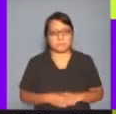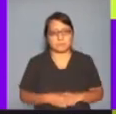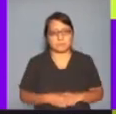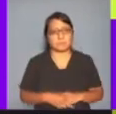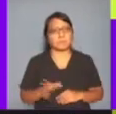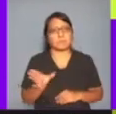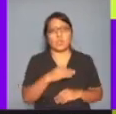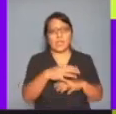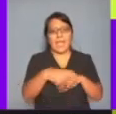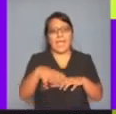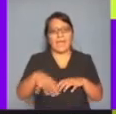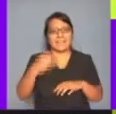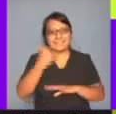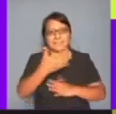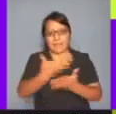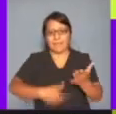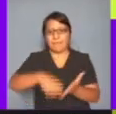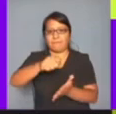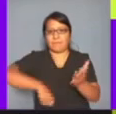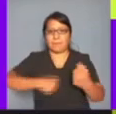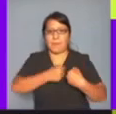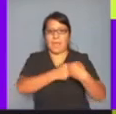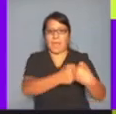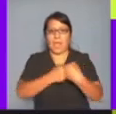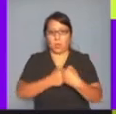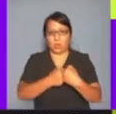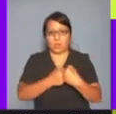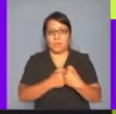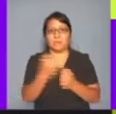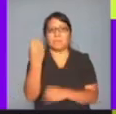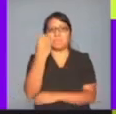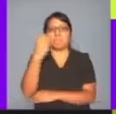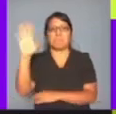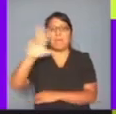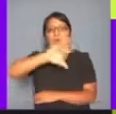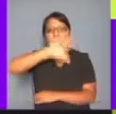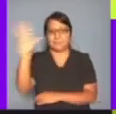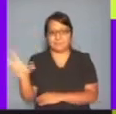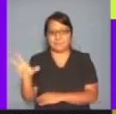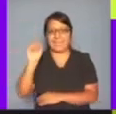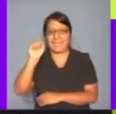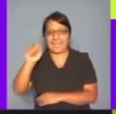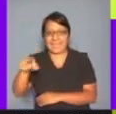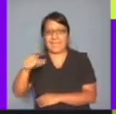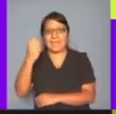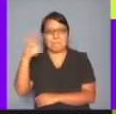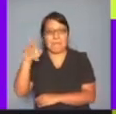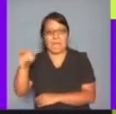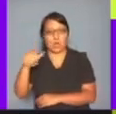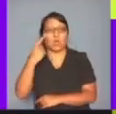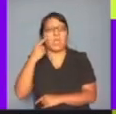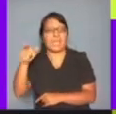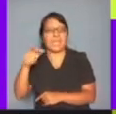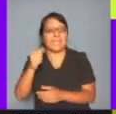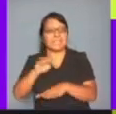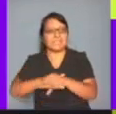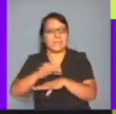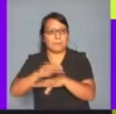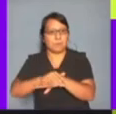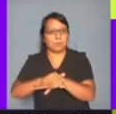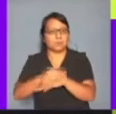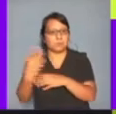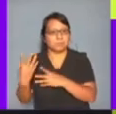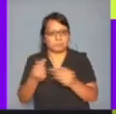logramos firmar un convenio con el Banco Macro, que es el agente financiero del Estado, y